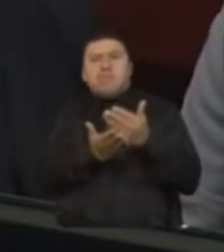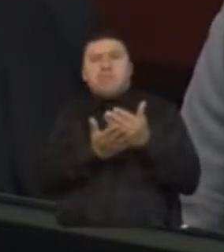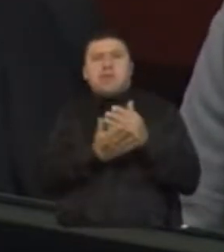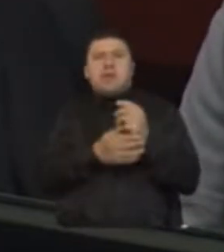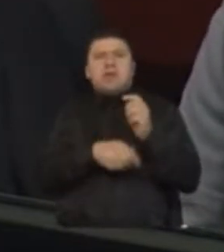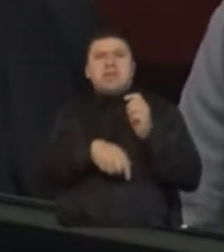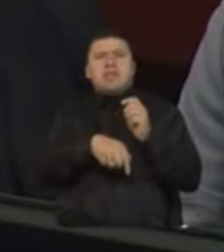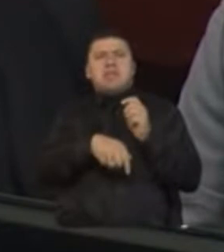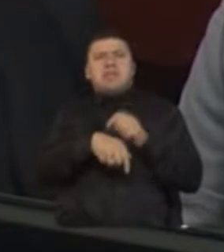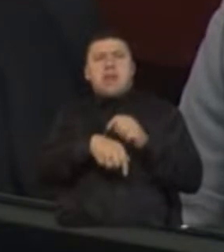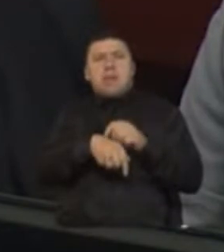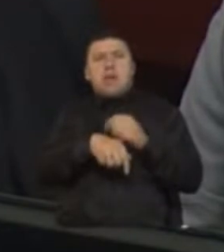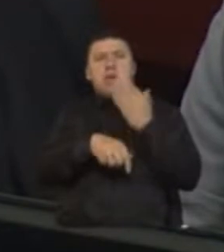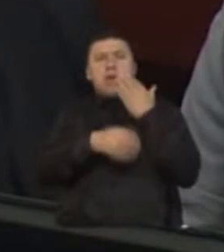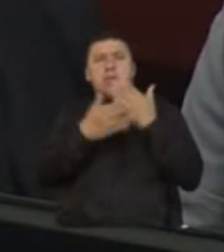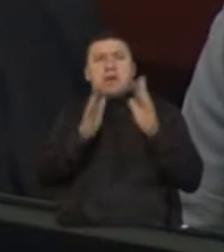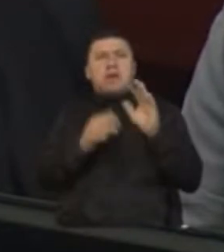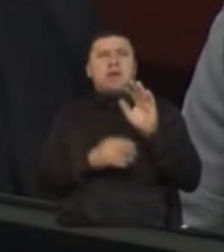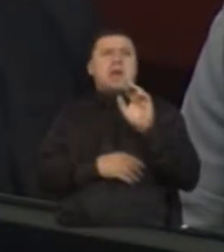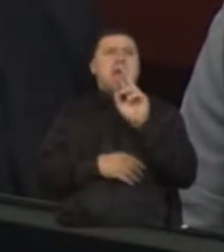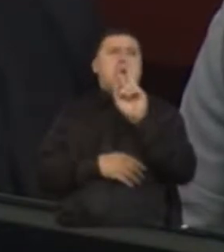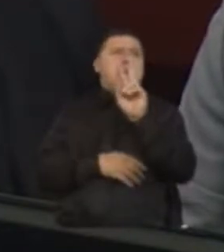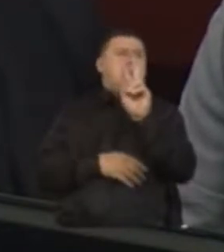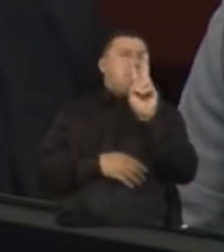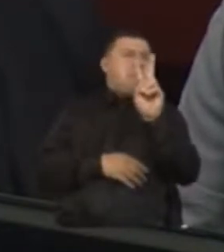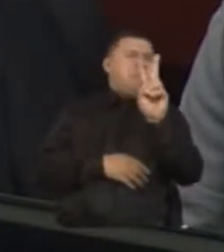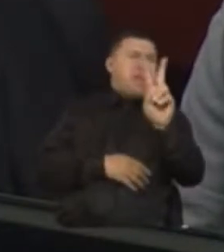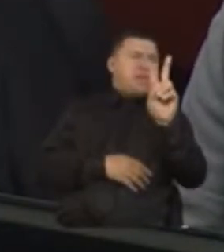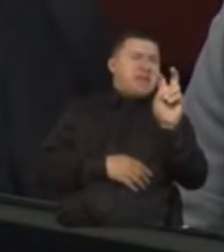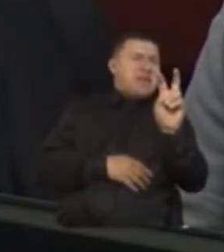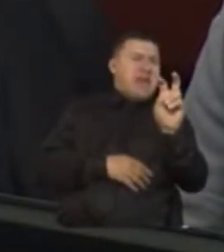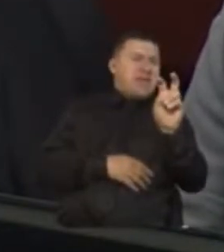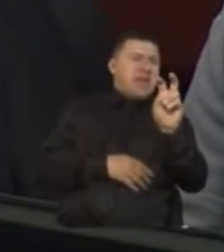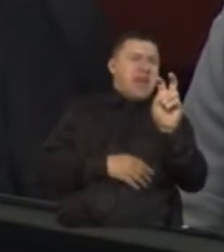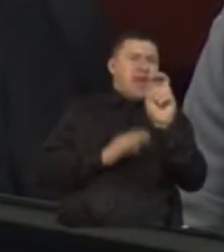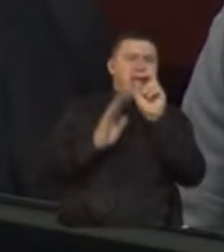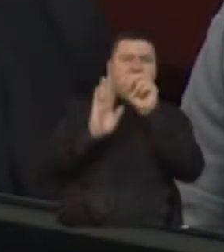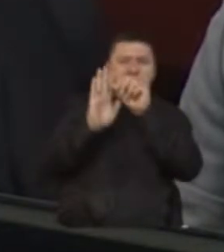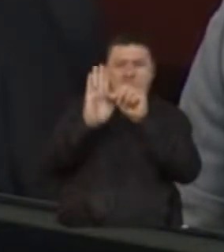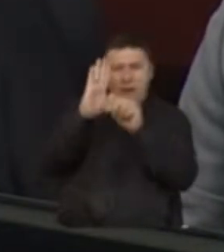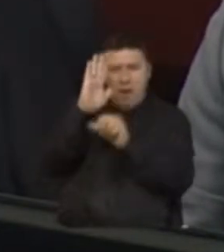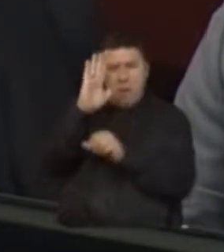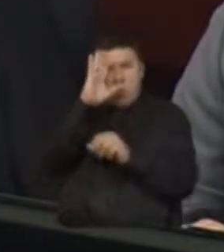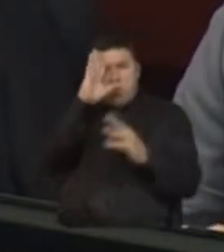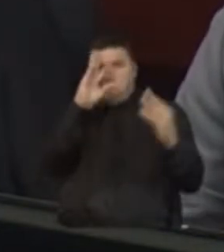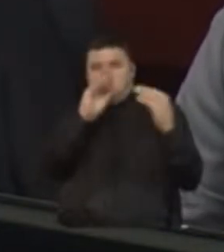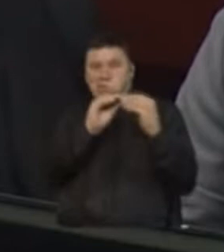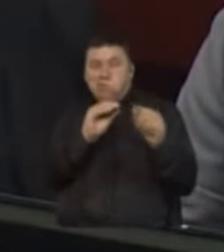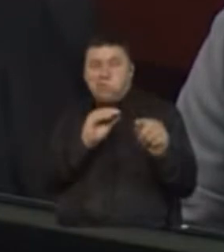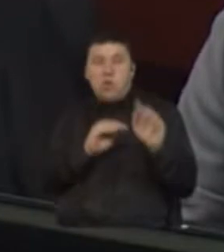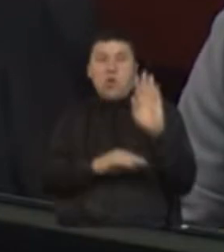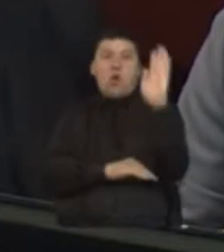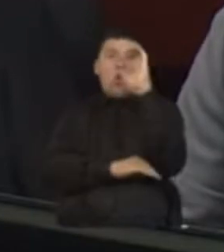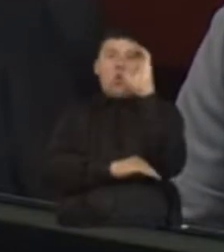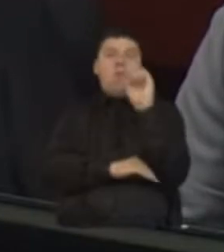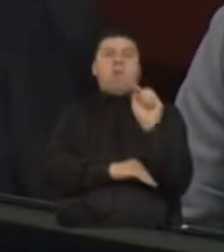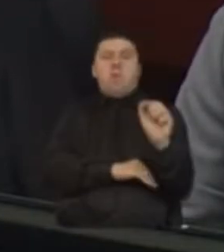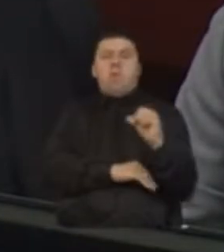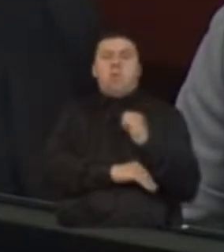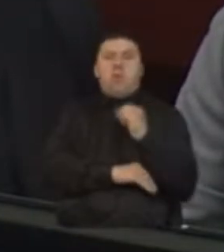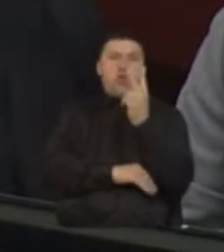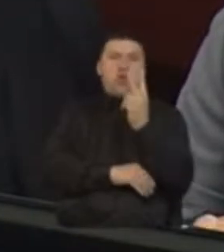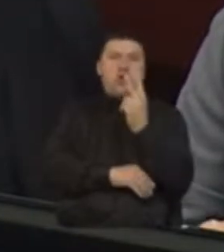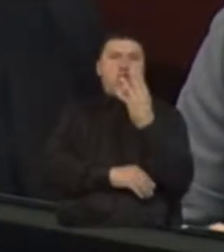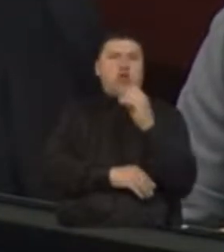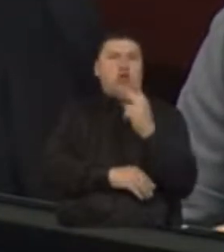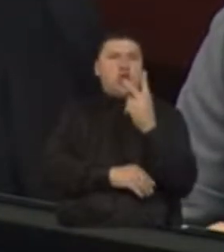breve preámbulo y 27 artículos. Este tipo de convenios, del cual Colombia tiene 12